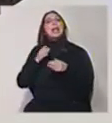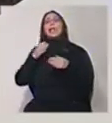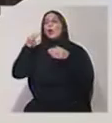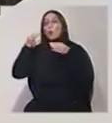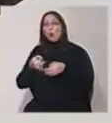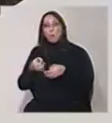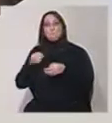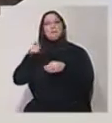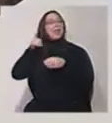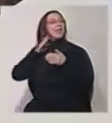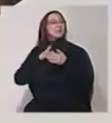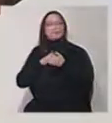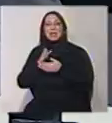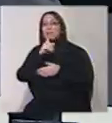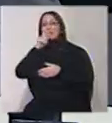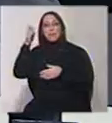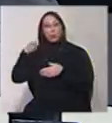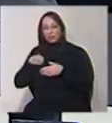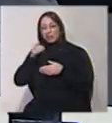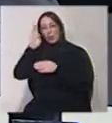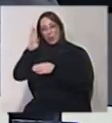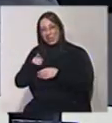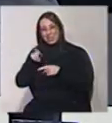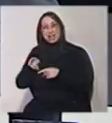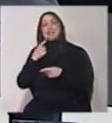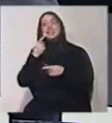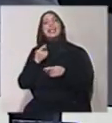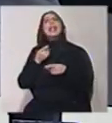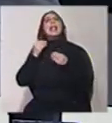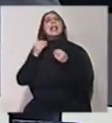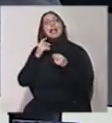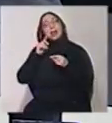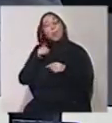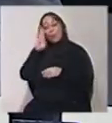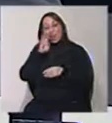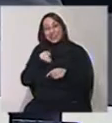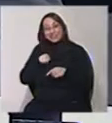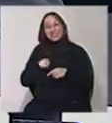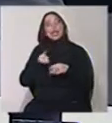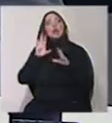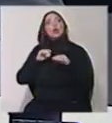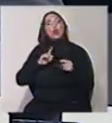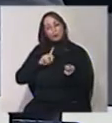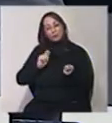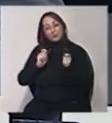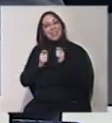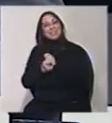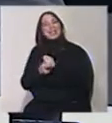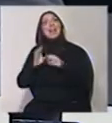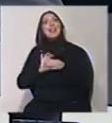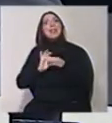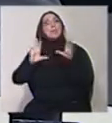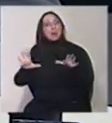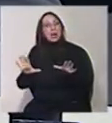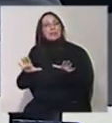Janeiro. Eso es lo que explica, por ejemplo, que los analistas políticos consideren que Brasil, a pesar de toda la transición que se hizo hacia la democracia,